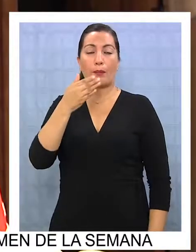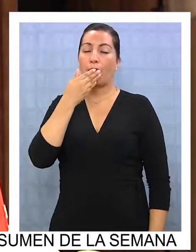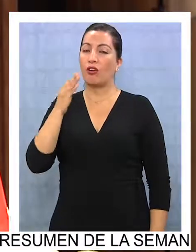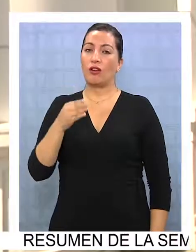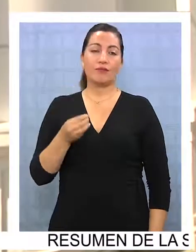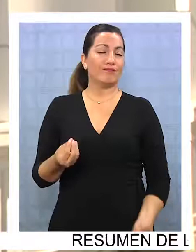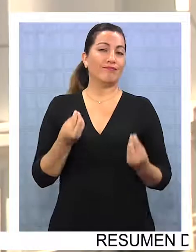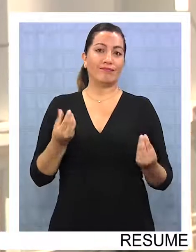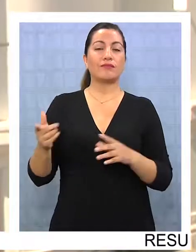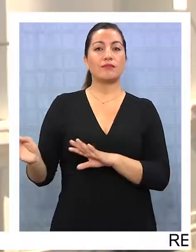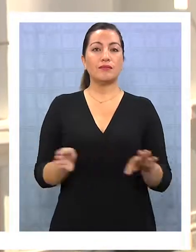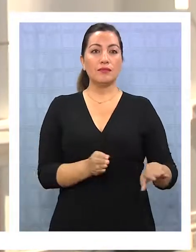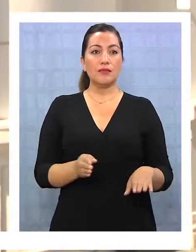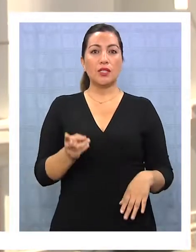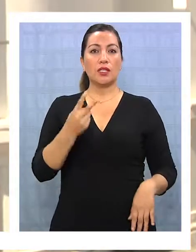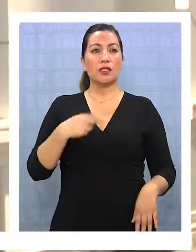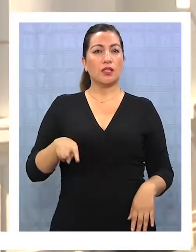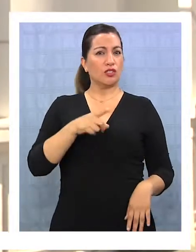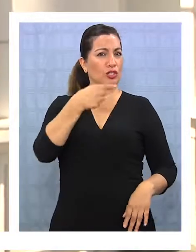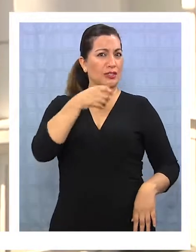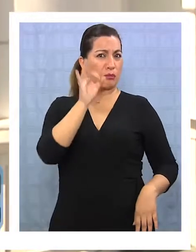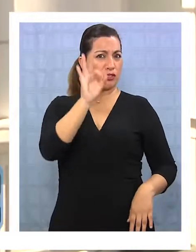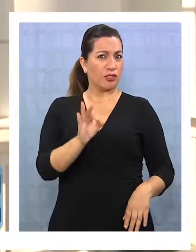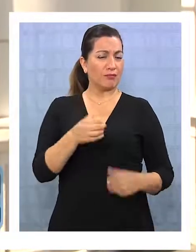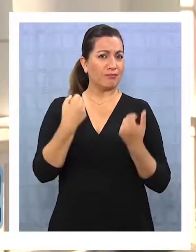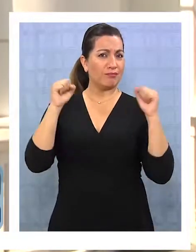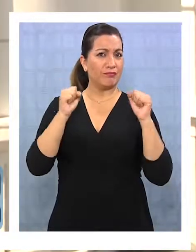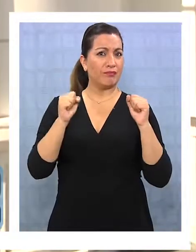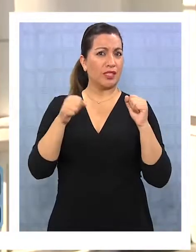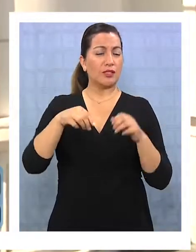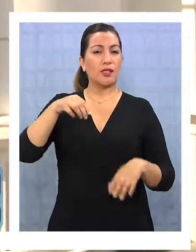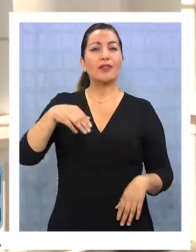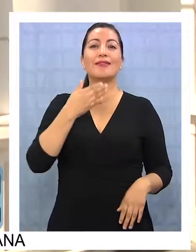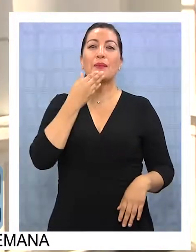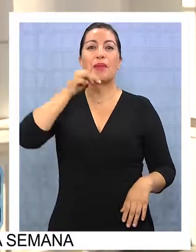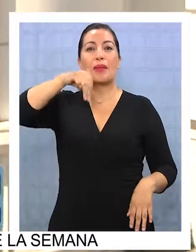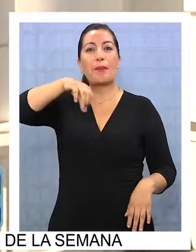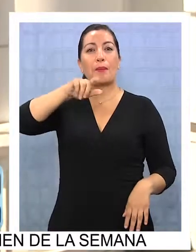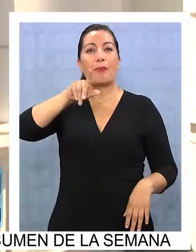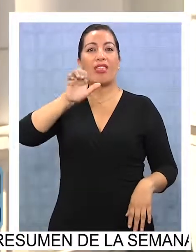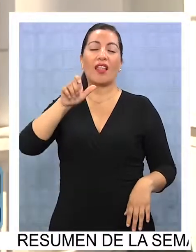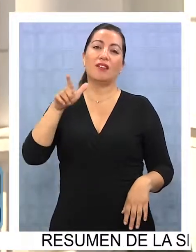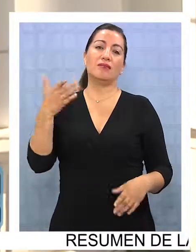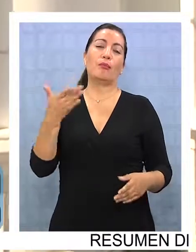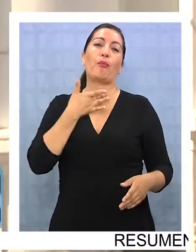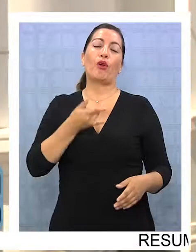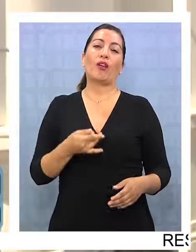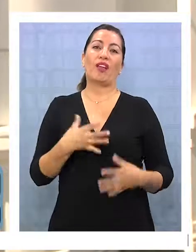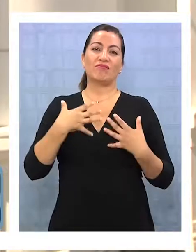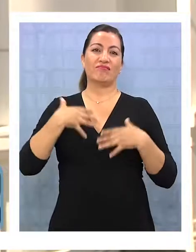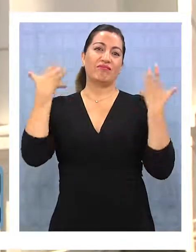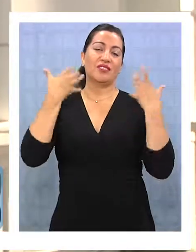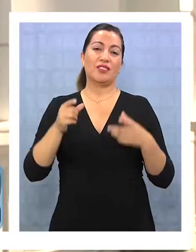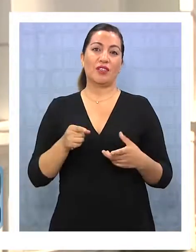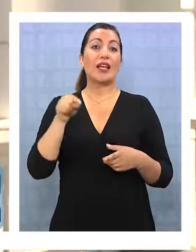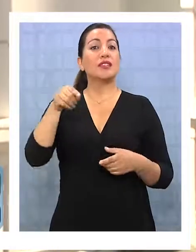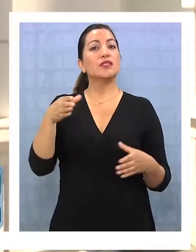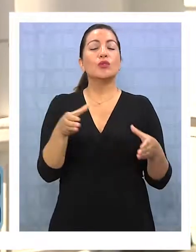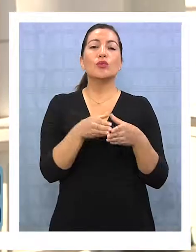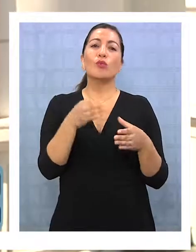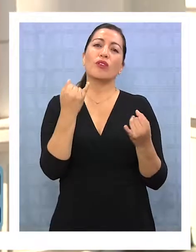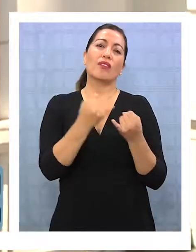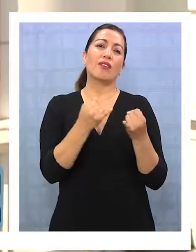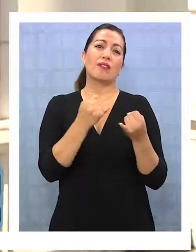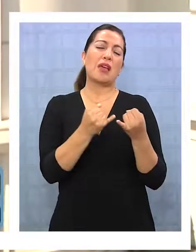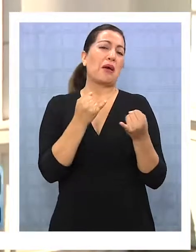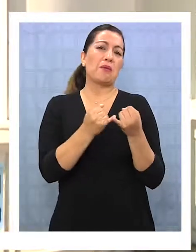% para ganarle. La crítica, la expulsión del Pilbul, una niñez. Porque era un amistoso, no tenía para qué